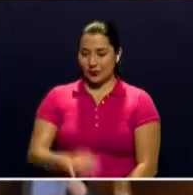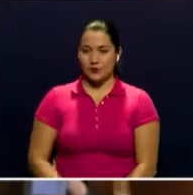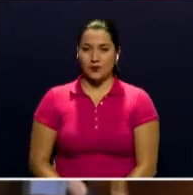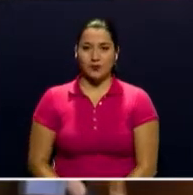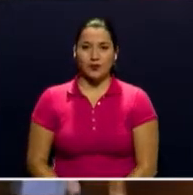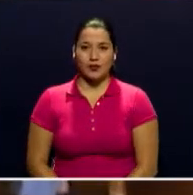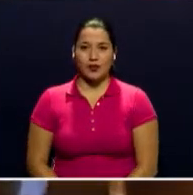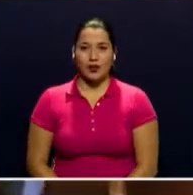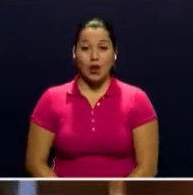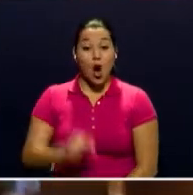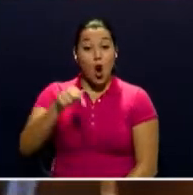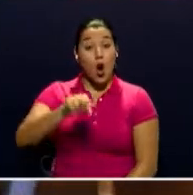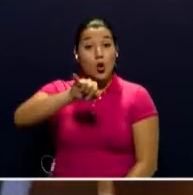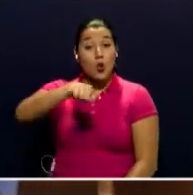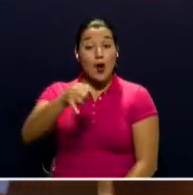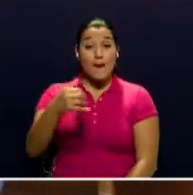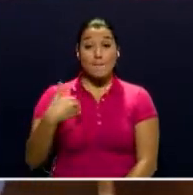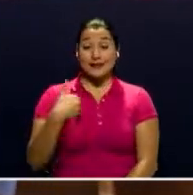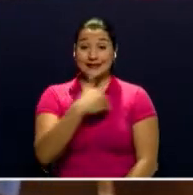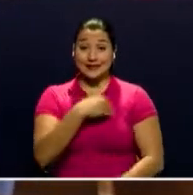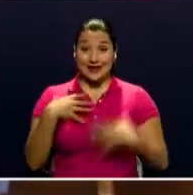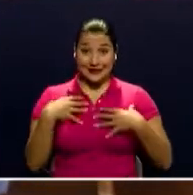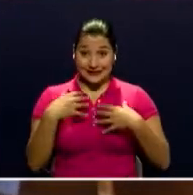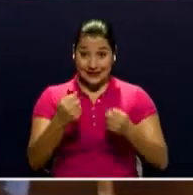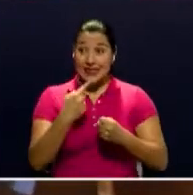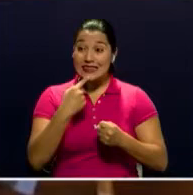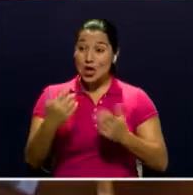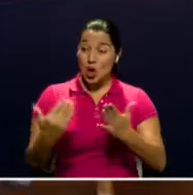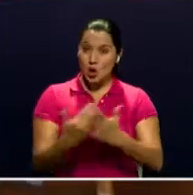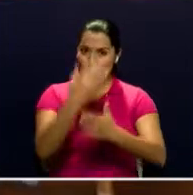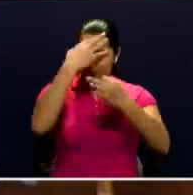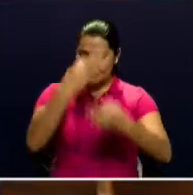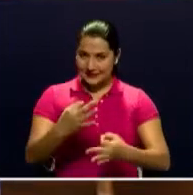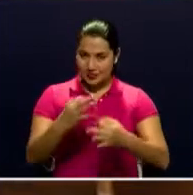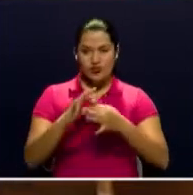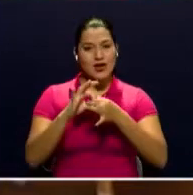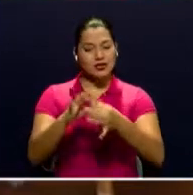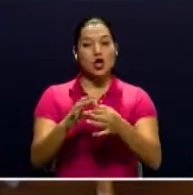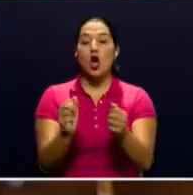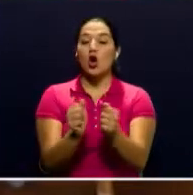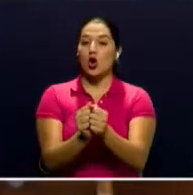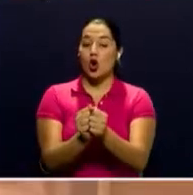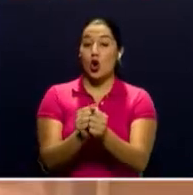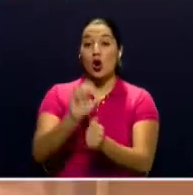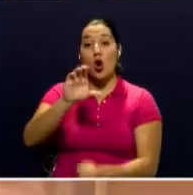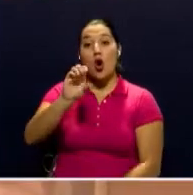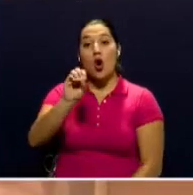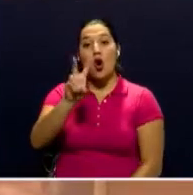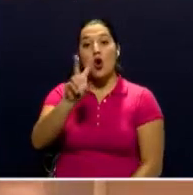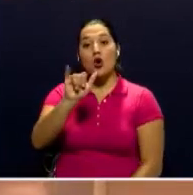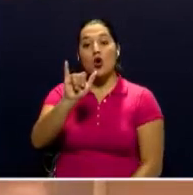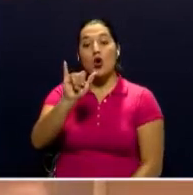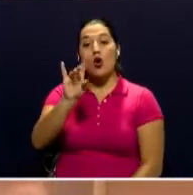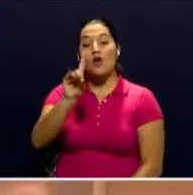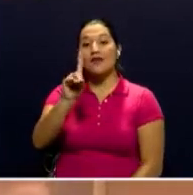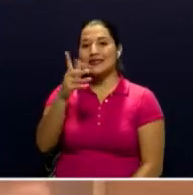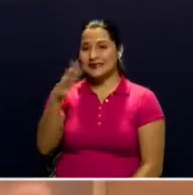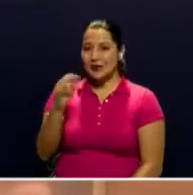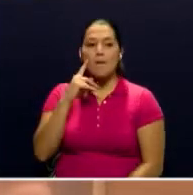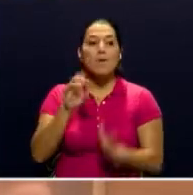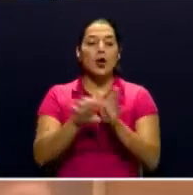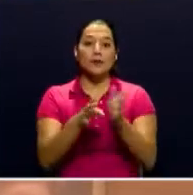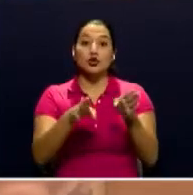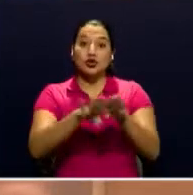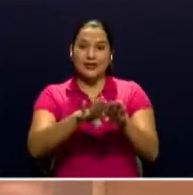Este jueves el Ministerio de Salud emitió nuevas medidas contra el COVID-19, como por ejemplo los cierres preventivos a centros educativos en riesgo,